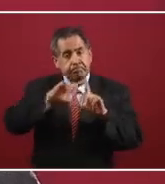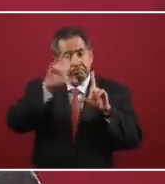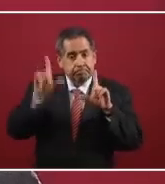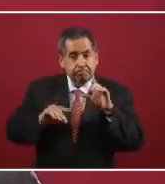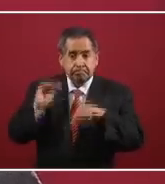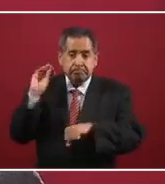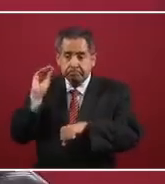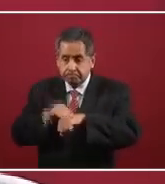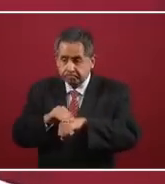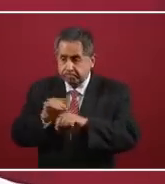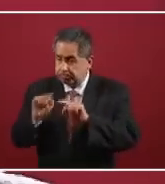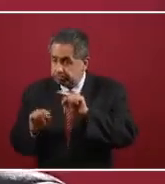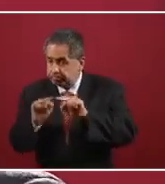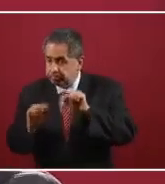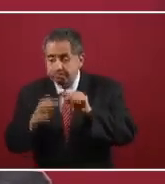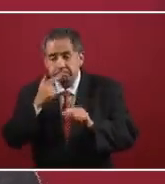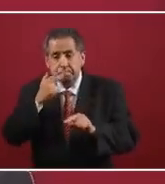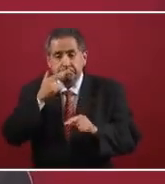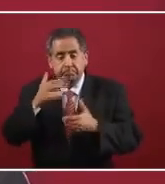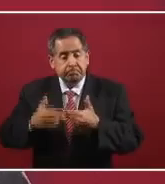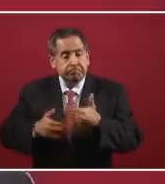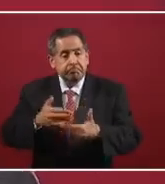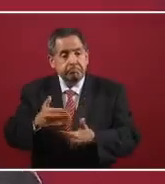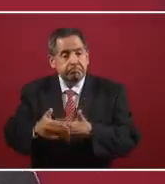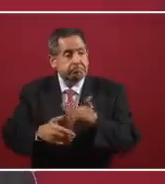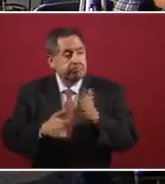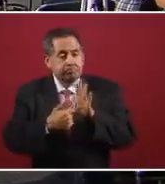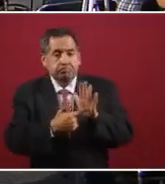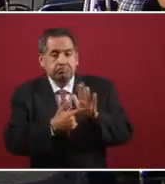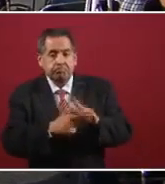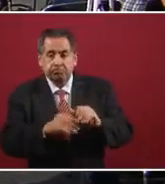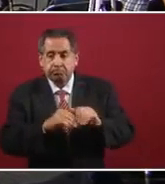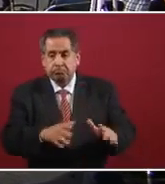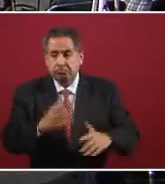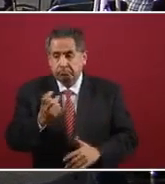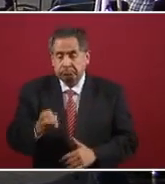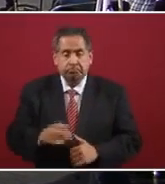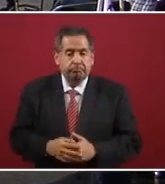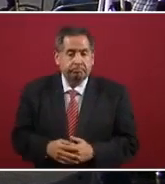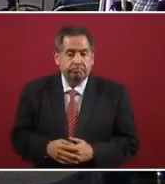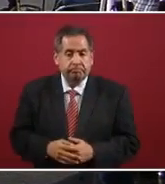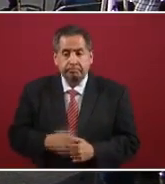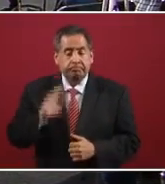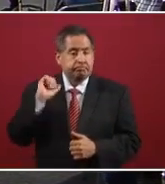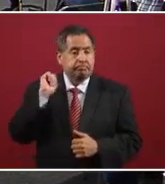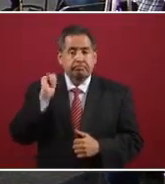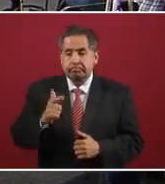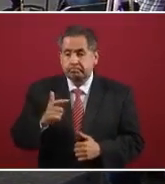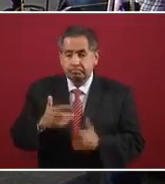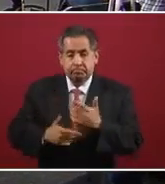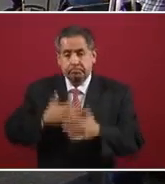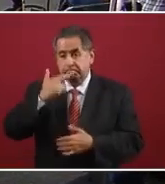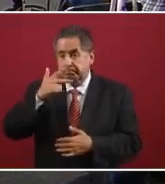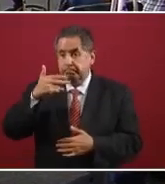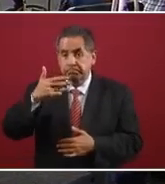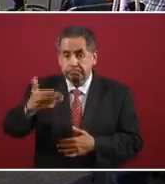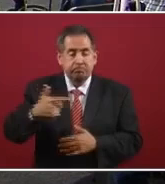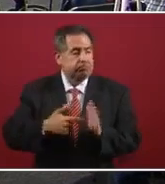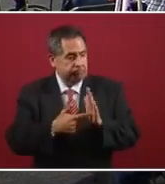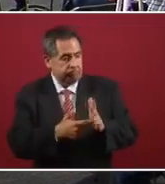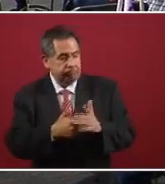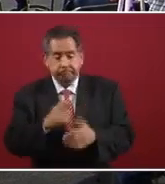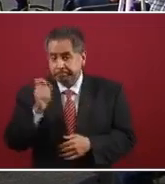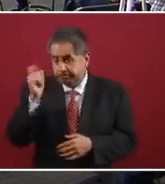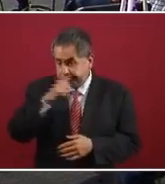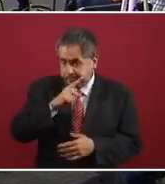diciendo, cuando tengamos dificultades, lo iremos diciendo, y cuando tengamos progreso, lo iremos celebrando todos